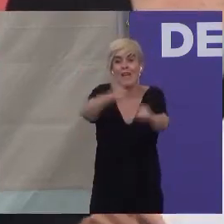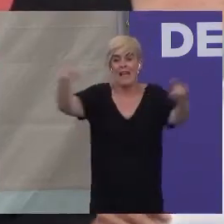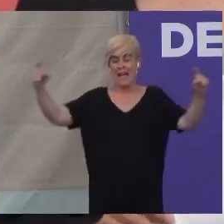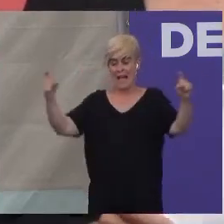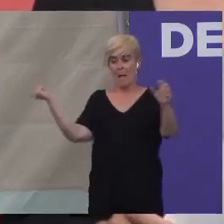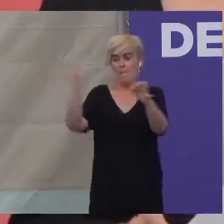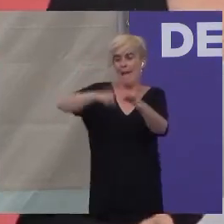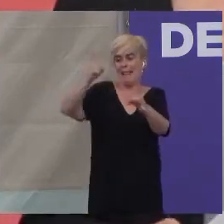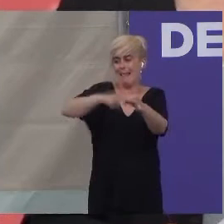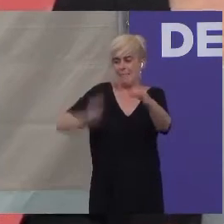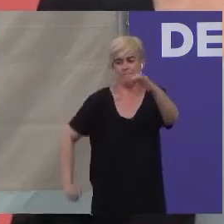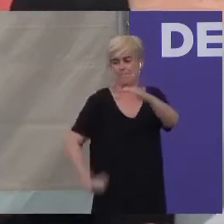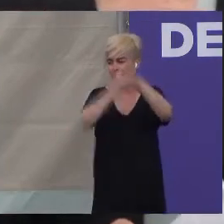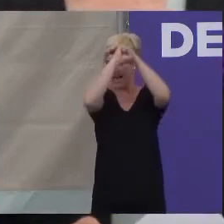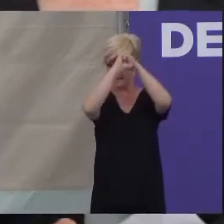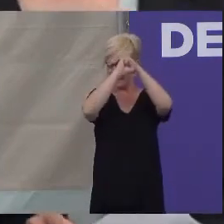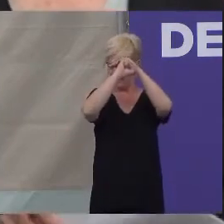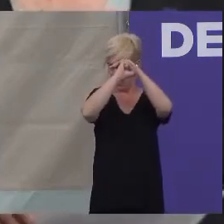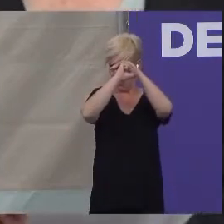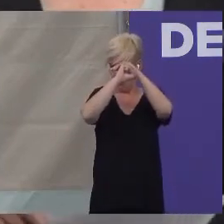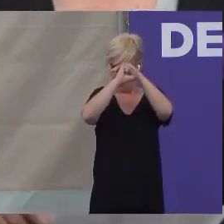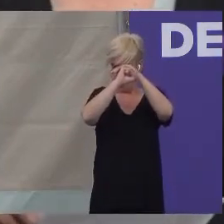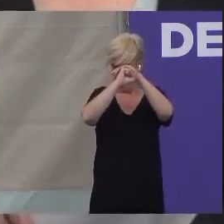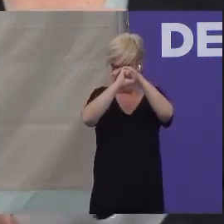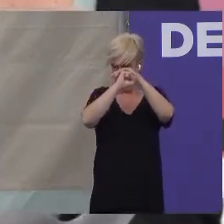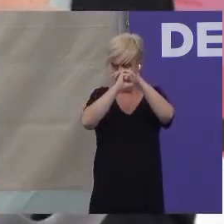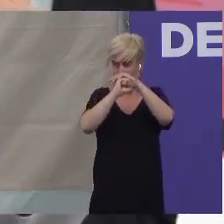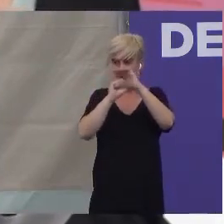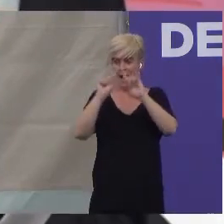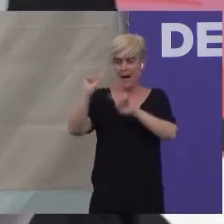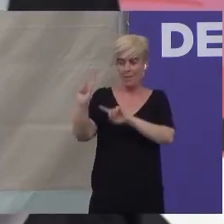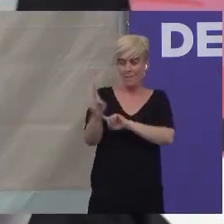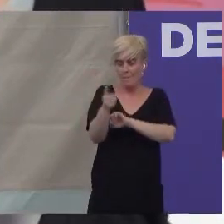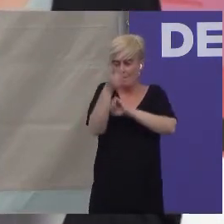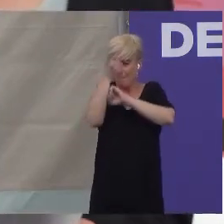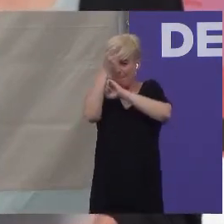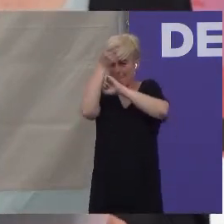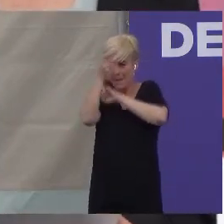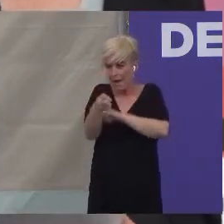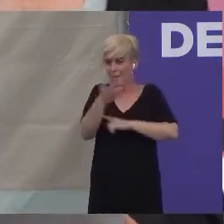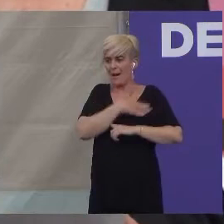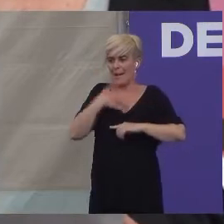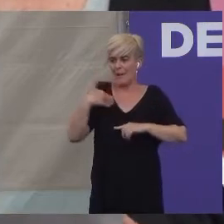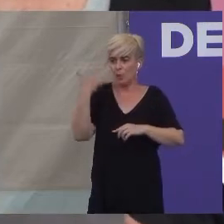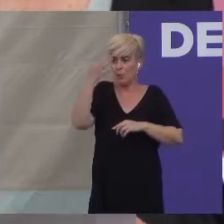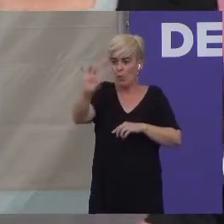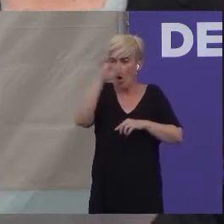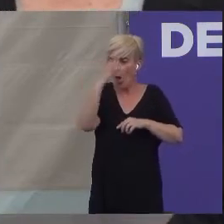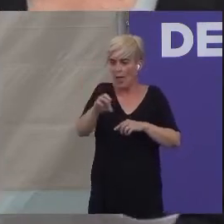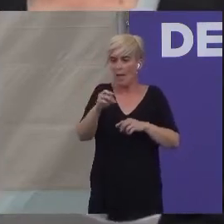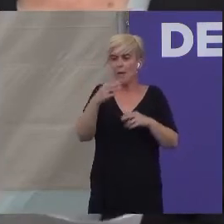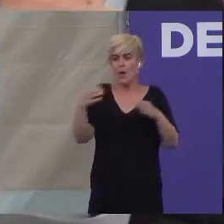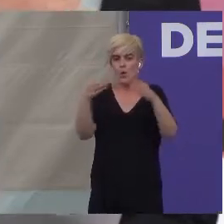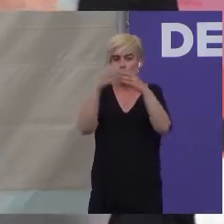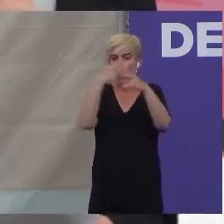de Podemos para que así gane el desborde popular y podamos hacer de Podem el gran partido que es. Ya os dejo con Emilia Noguera,